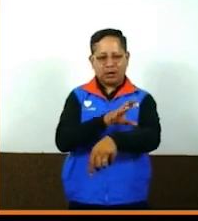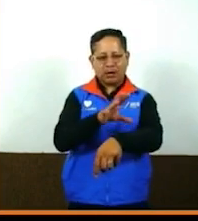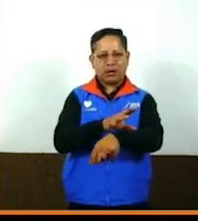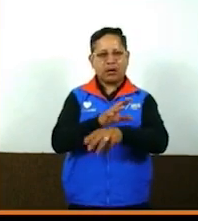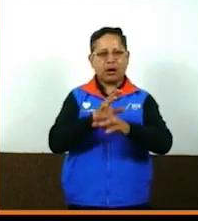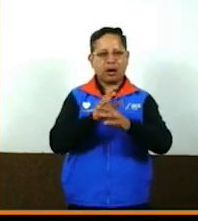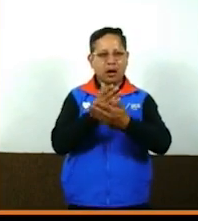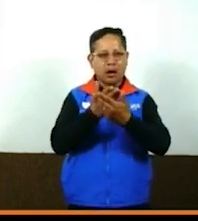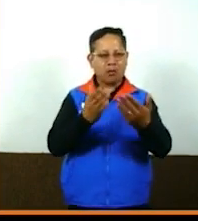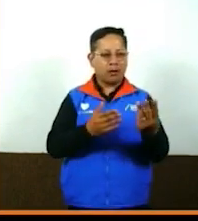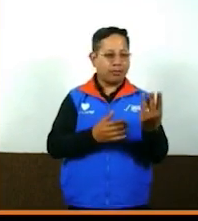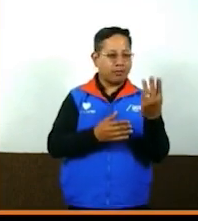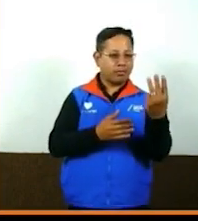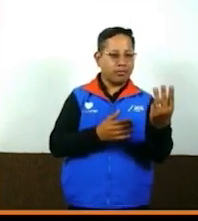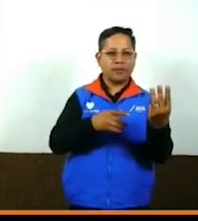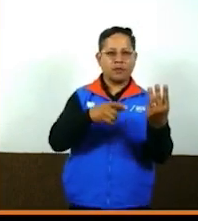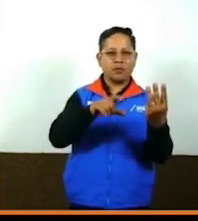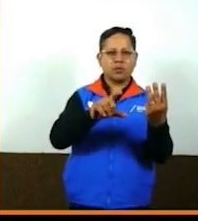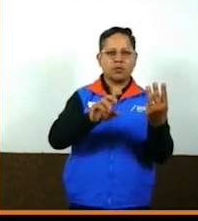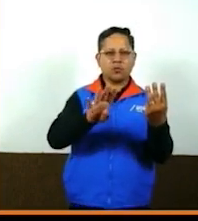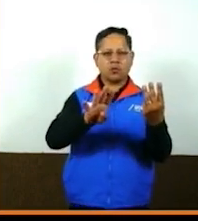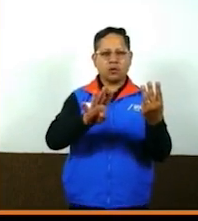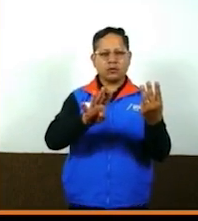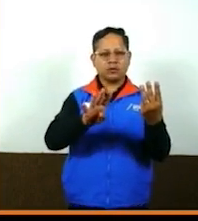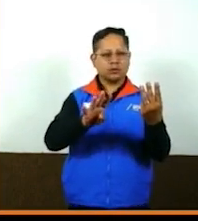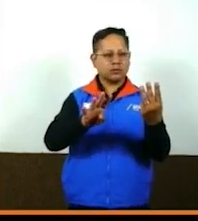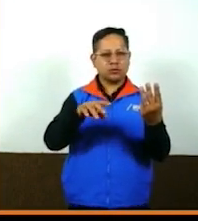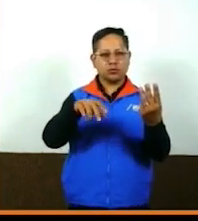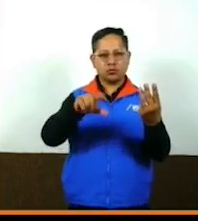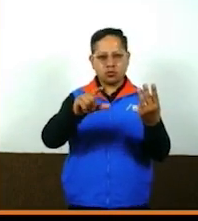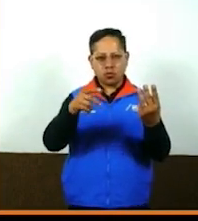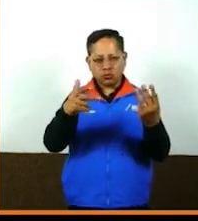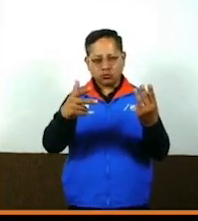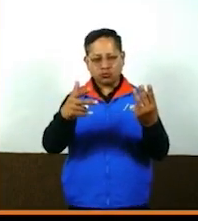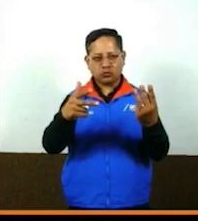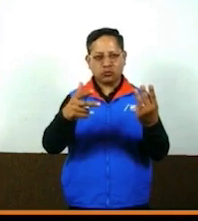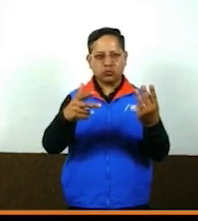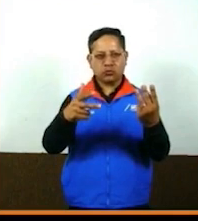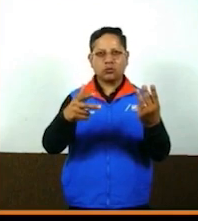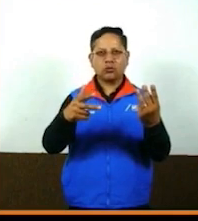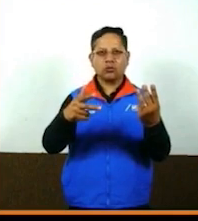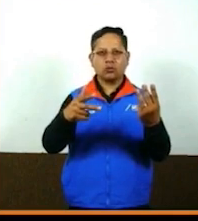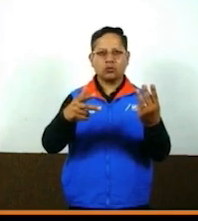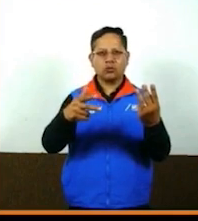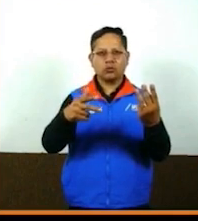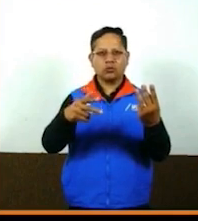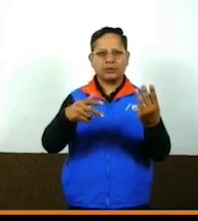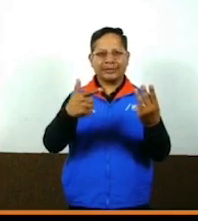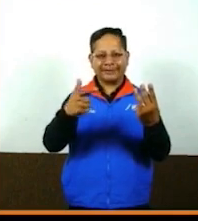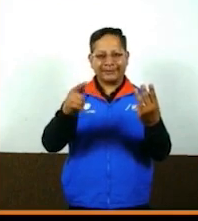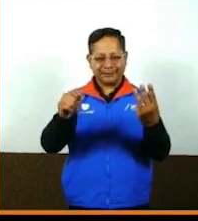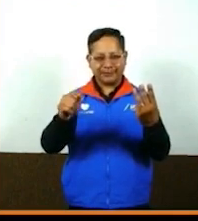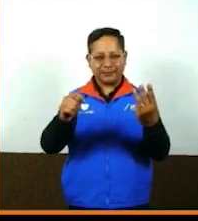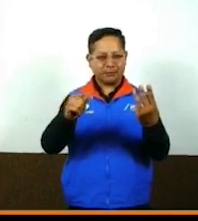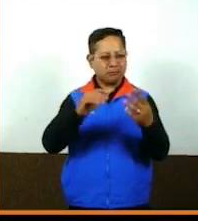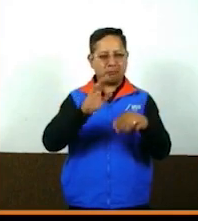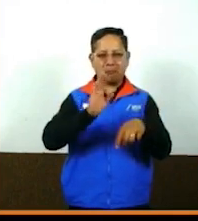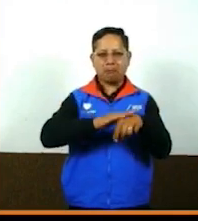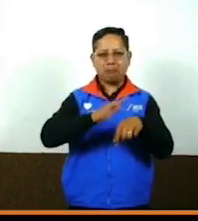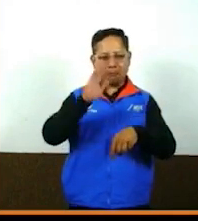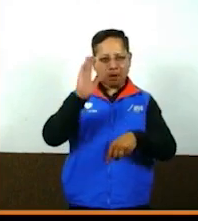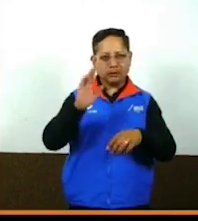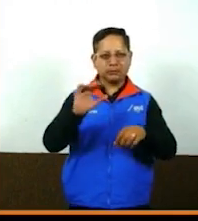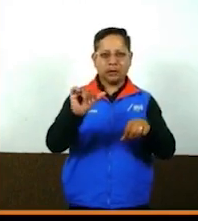un catálogo de 3 autos, el Q4 e-tron, el Q8 e-tron y el e-tron GT. Y vamos por más